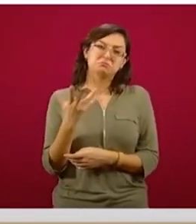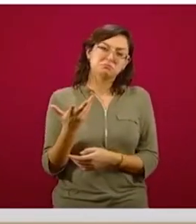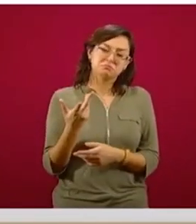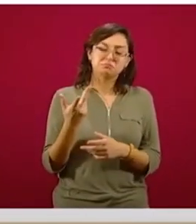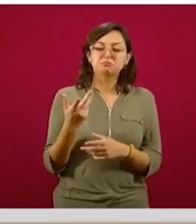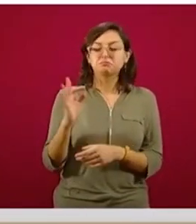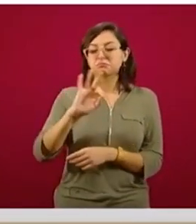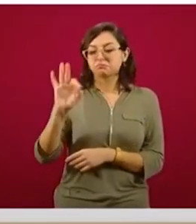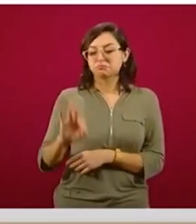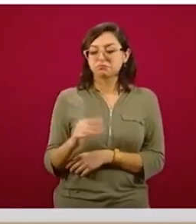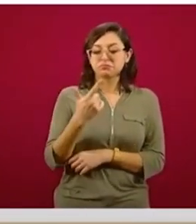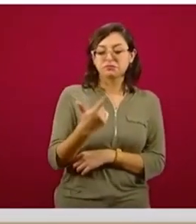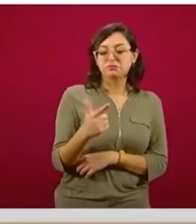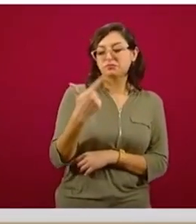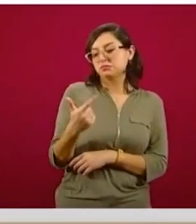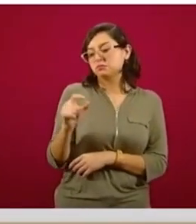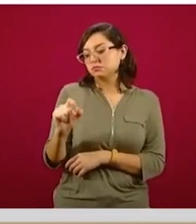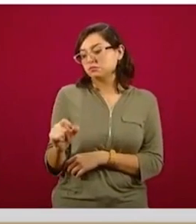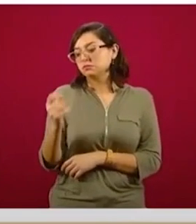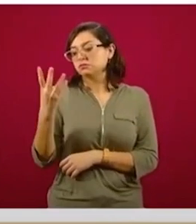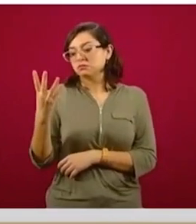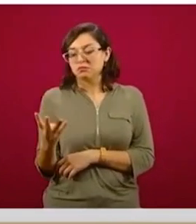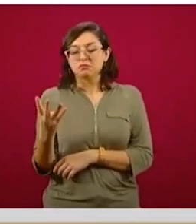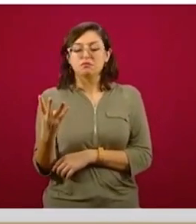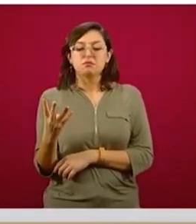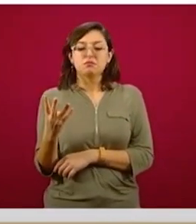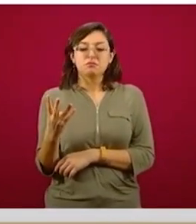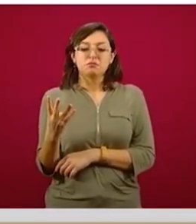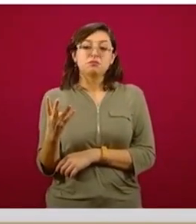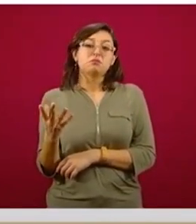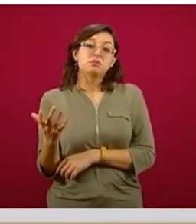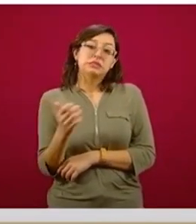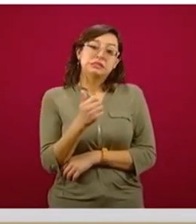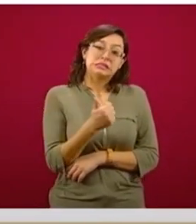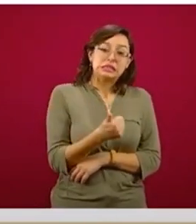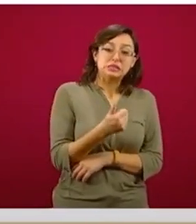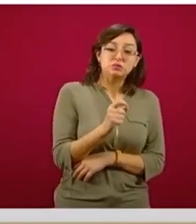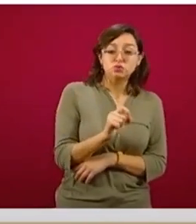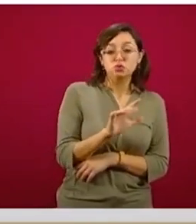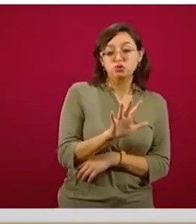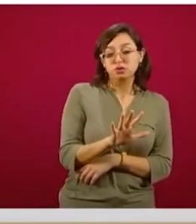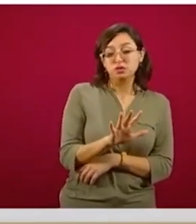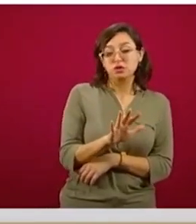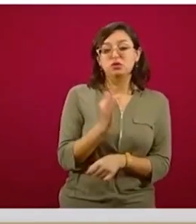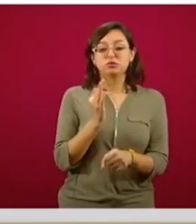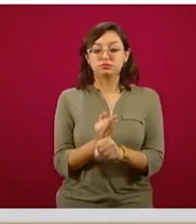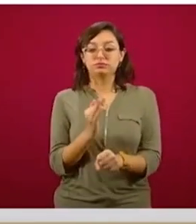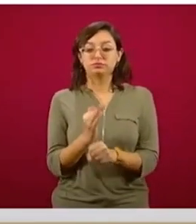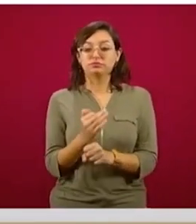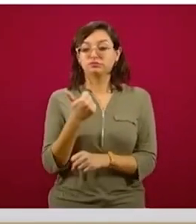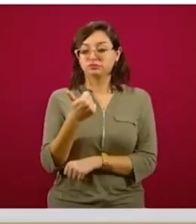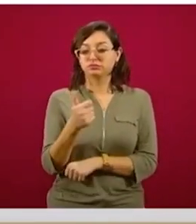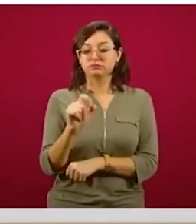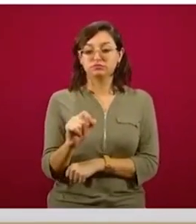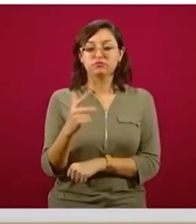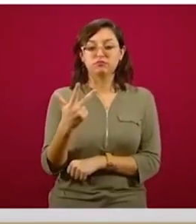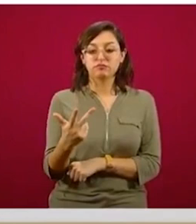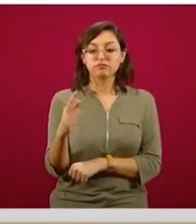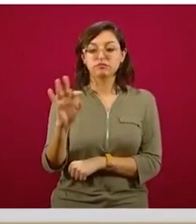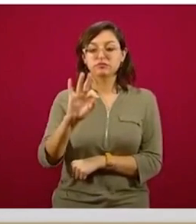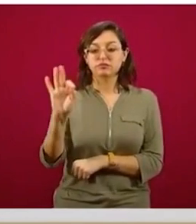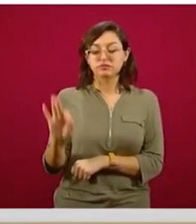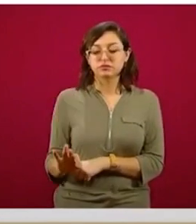ha llegado hasta 7.4 por momentos desde 100 6.5 y en este momento está en 6.8